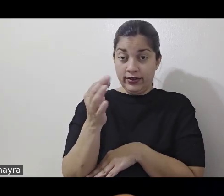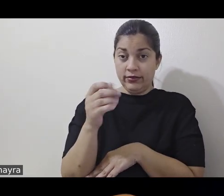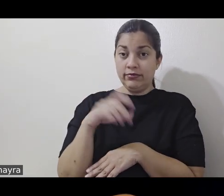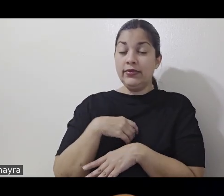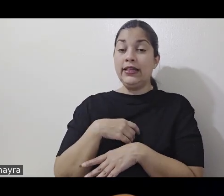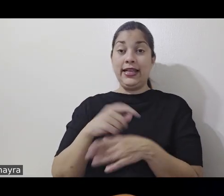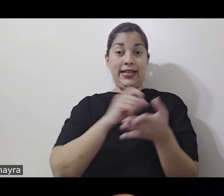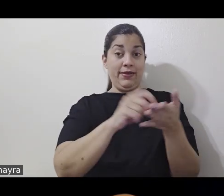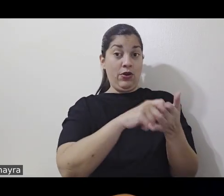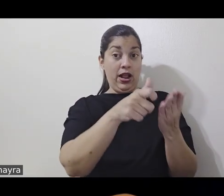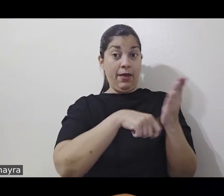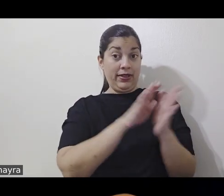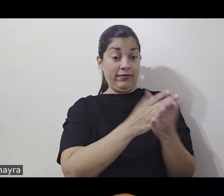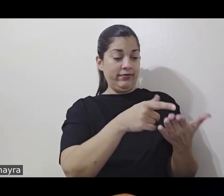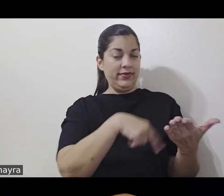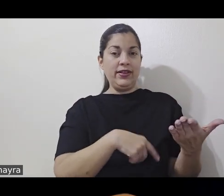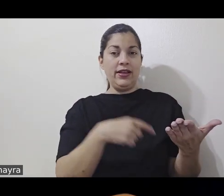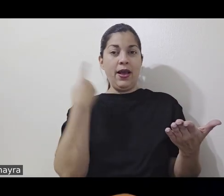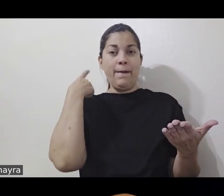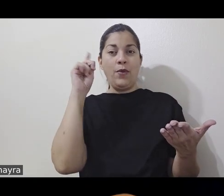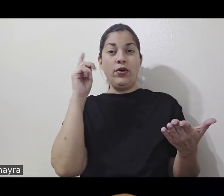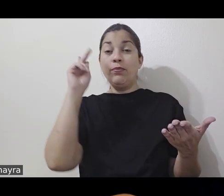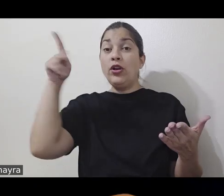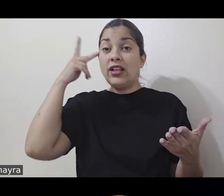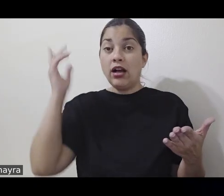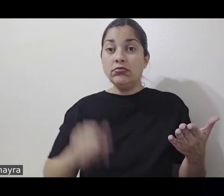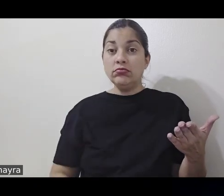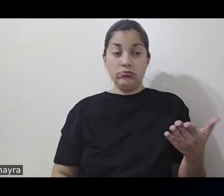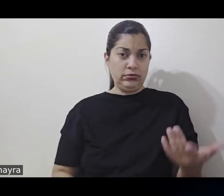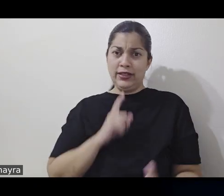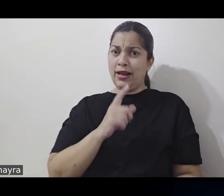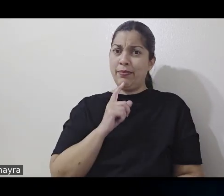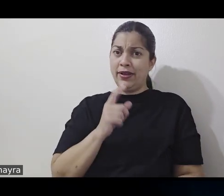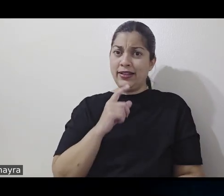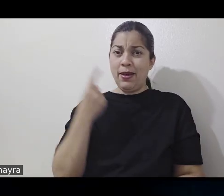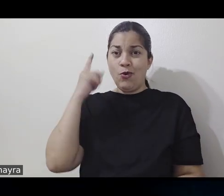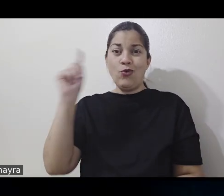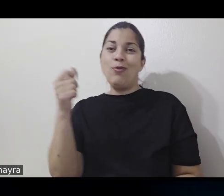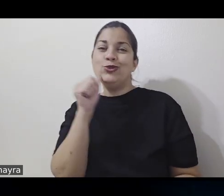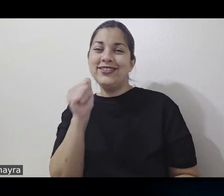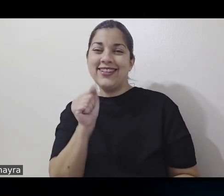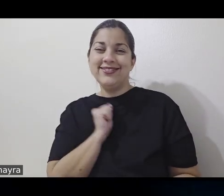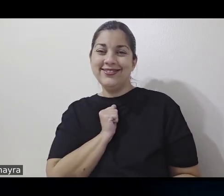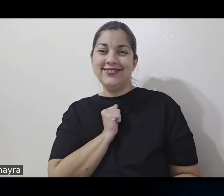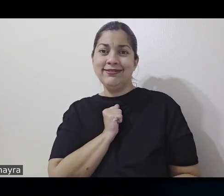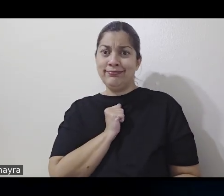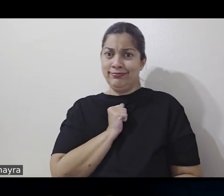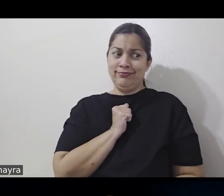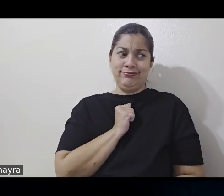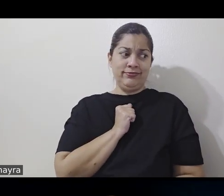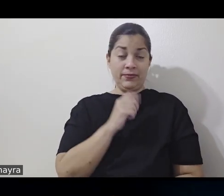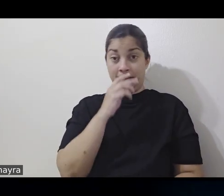pusieron en la carpeta que la pelea había sido por motivaciones políticas y en realidad fue por una muchacha. Entonces, en